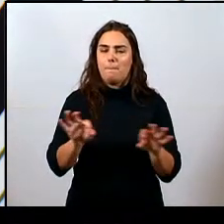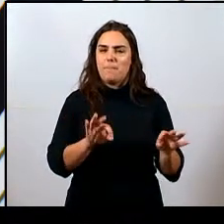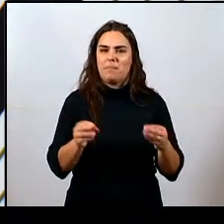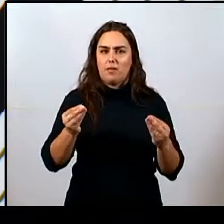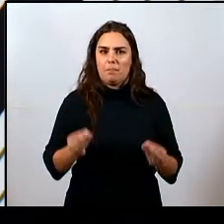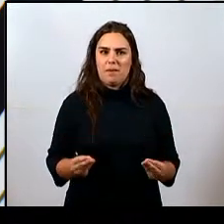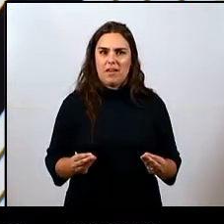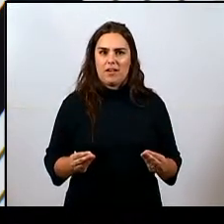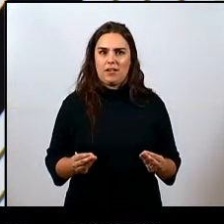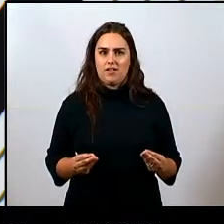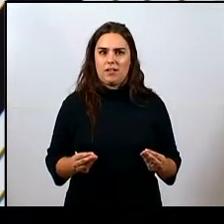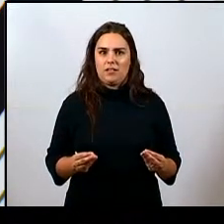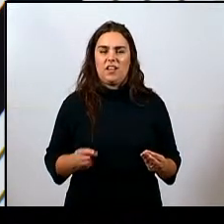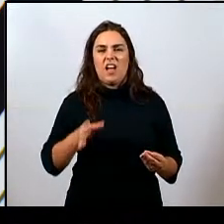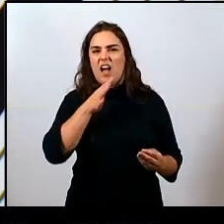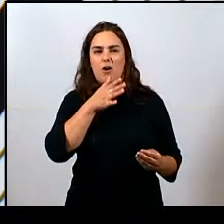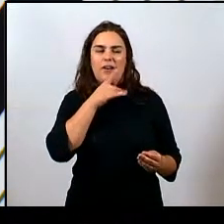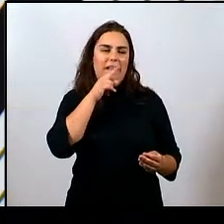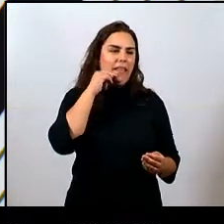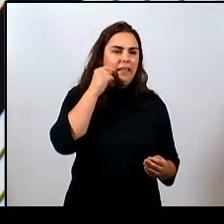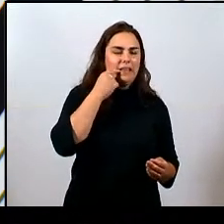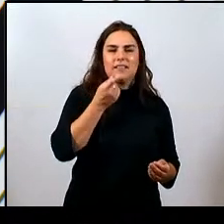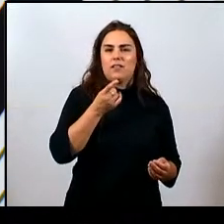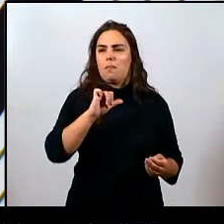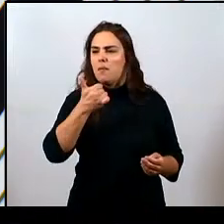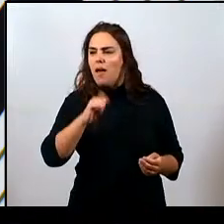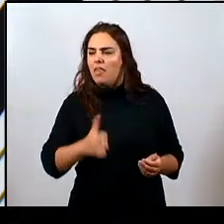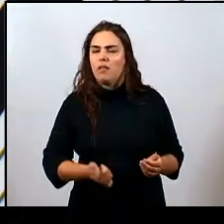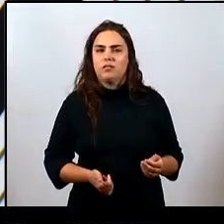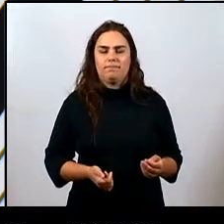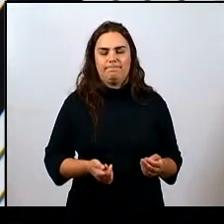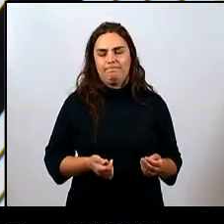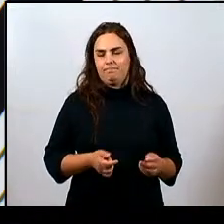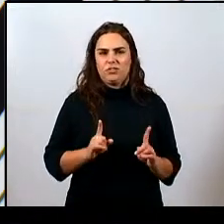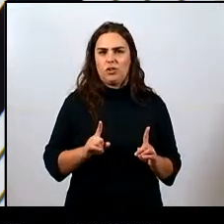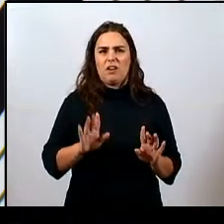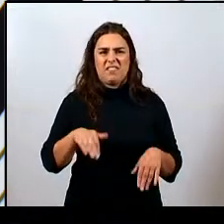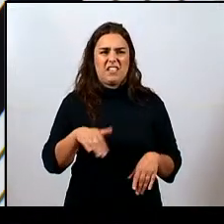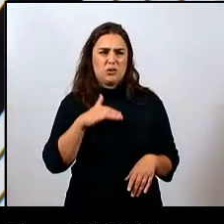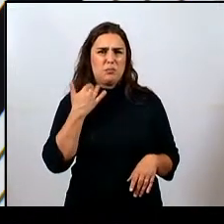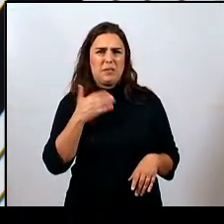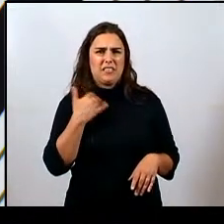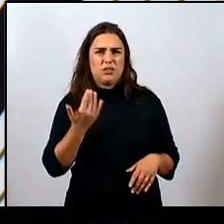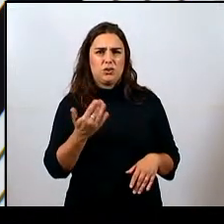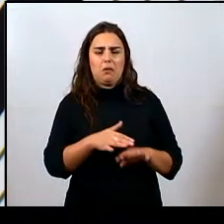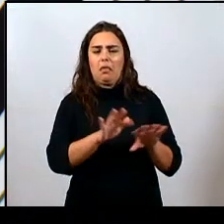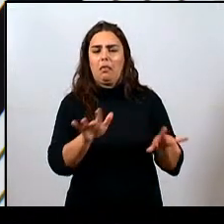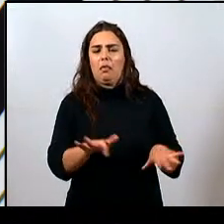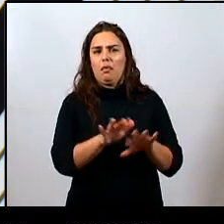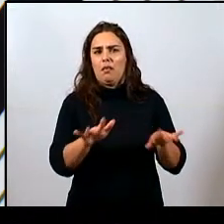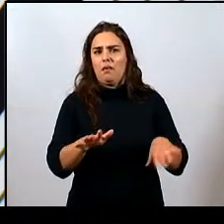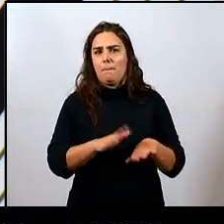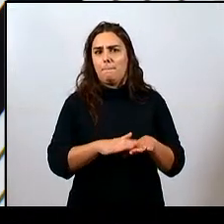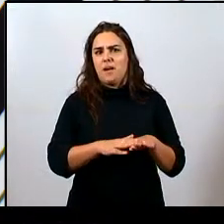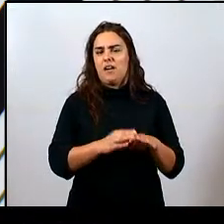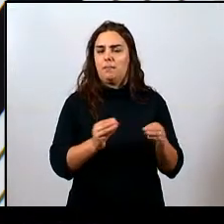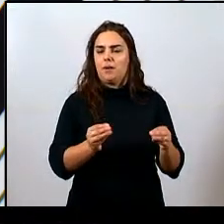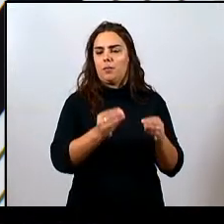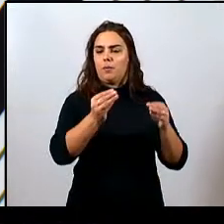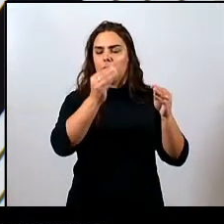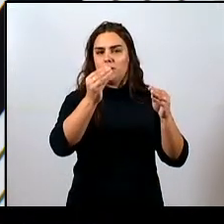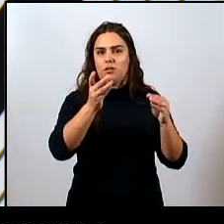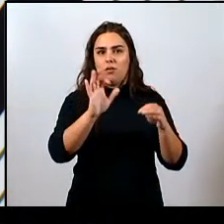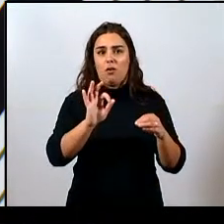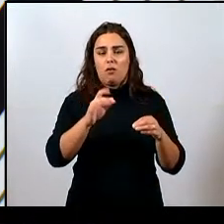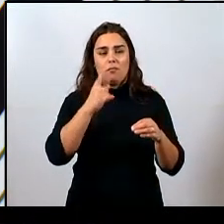no igualar en la baja, en sonrisas y en aprobados cuando son en realidad suspensos para maquillar cifras o simplemente para no ir al